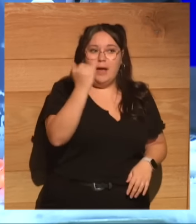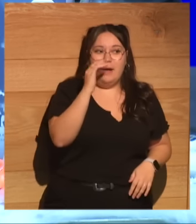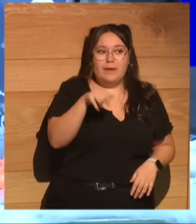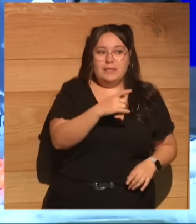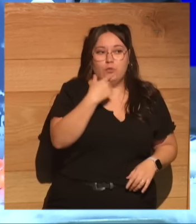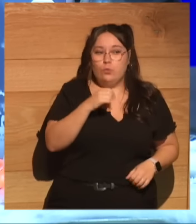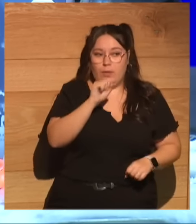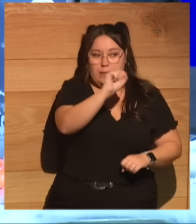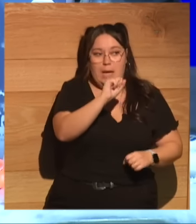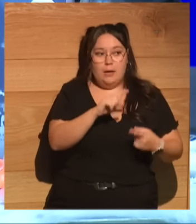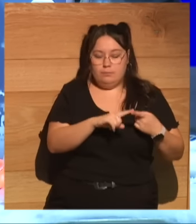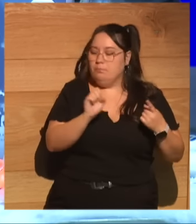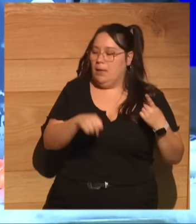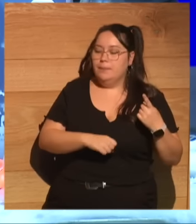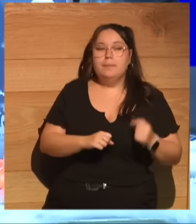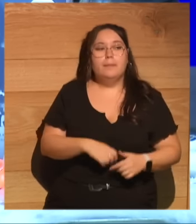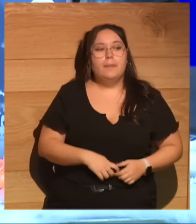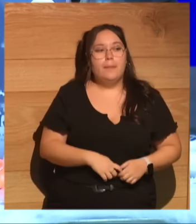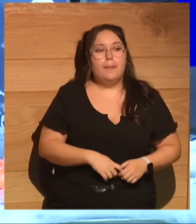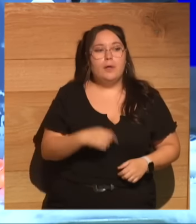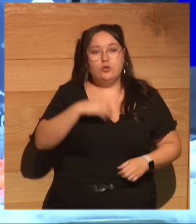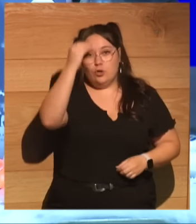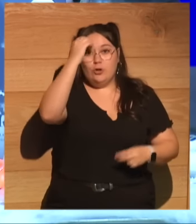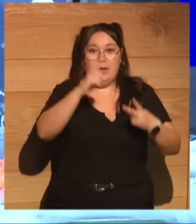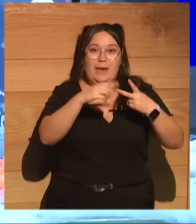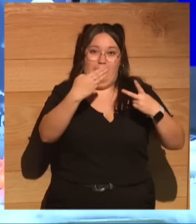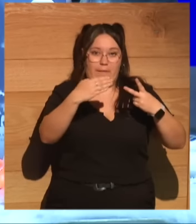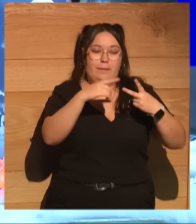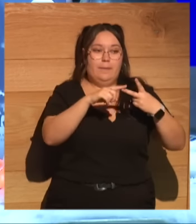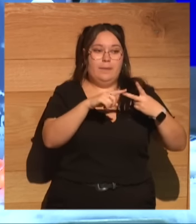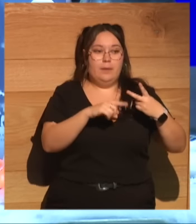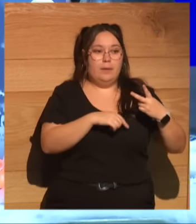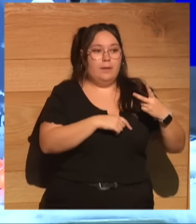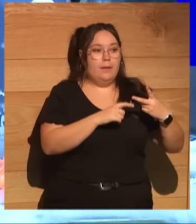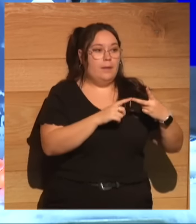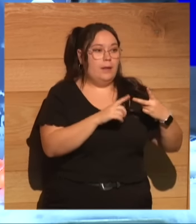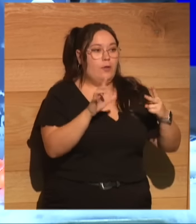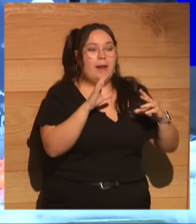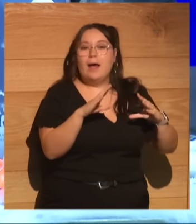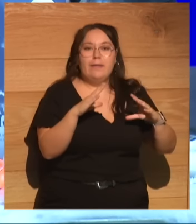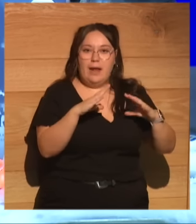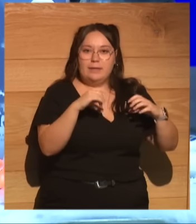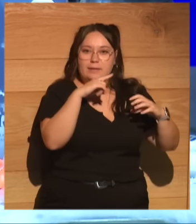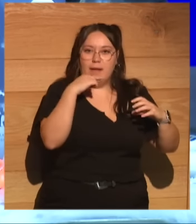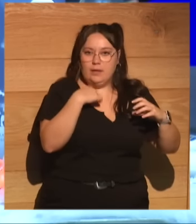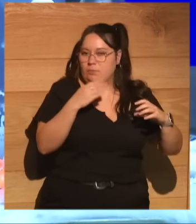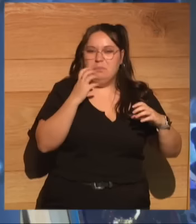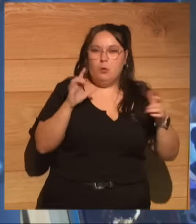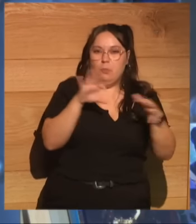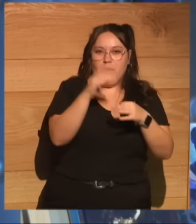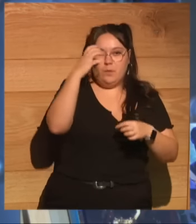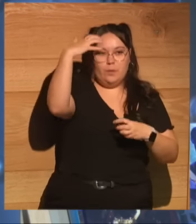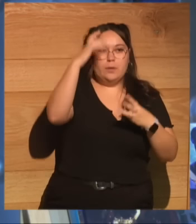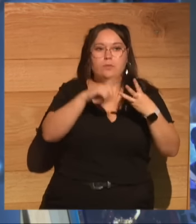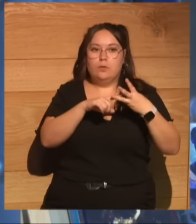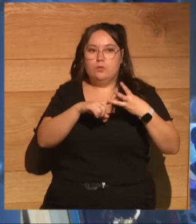apunto la A. Ves que estoy poniendo el tono de... Vale, venga, la A para yo mí. Yo creo que es la B, la de la tarta en toda la cara. Tarta de existencia. La A, la B, Rodrigo Cortés.